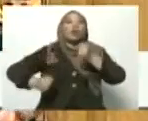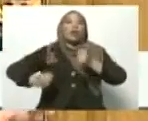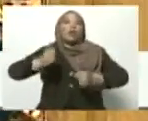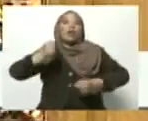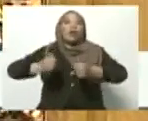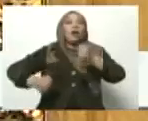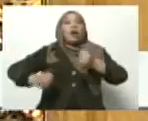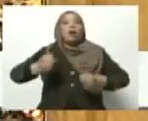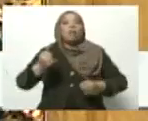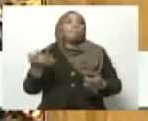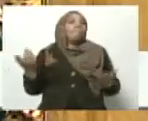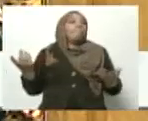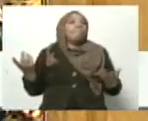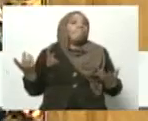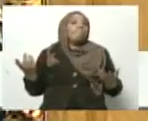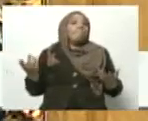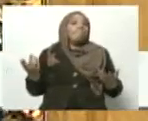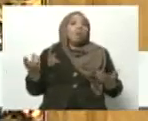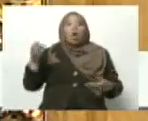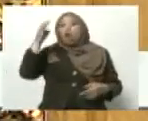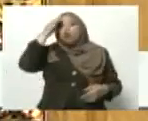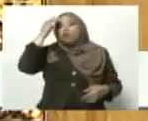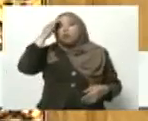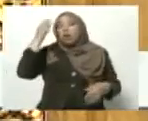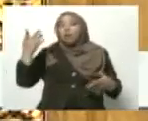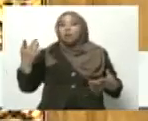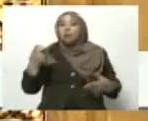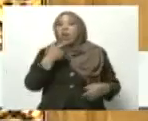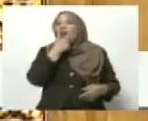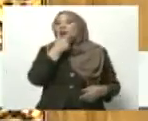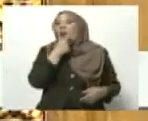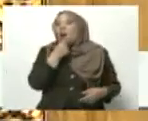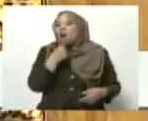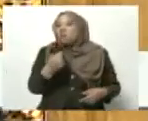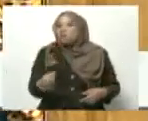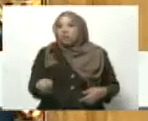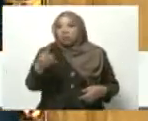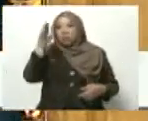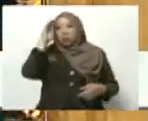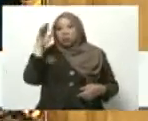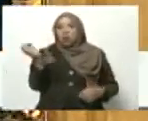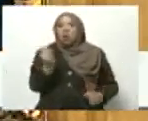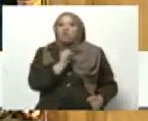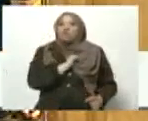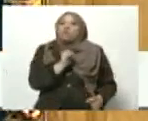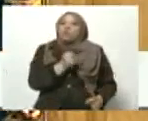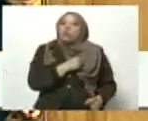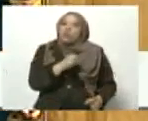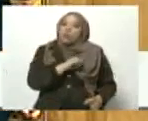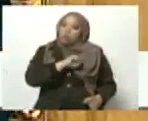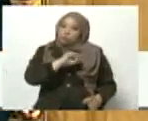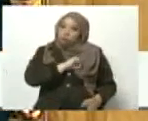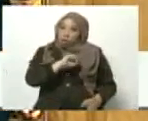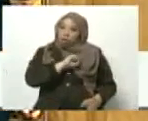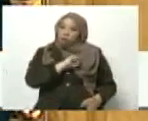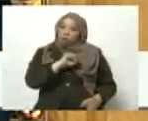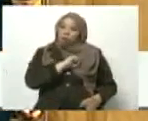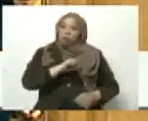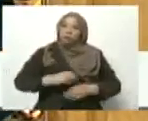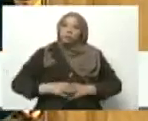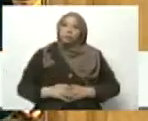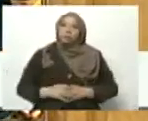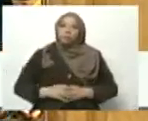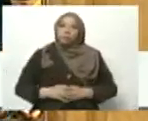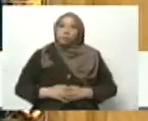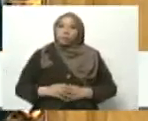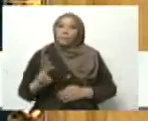esos venezolanos? Dice, es fácil que esos militares derroquen a Maduro porque son cobardes. Eso es lo que digo, el desprecio que le tienen a todos los venezolanos. No sé